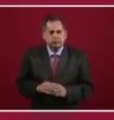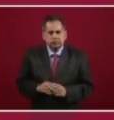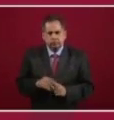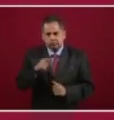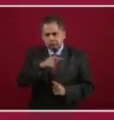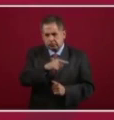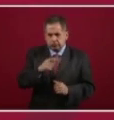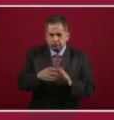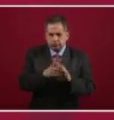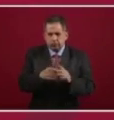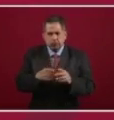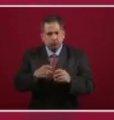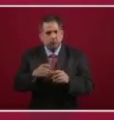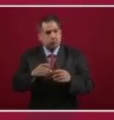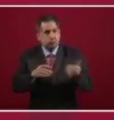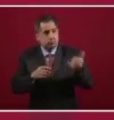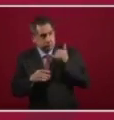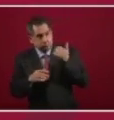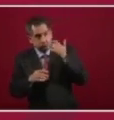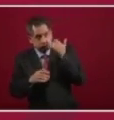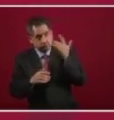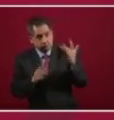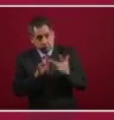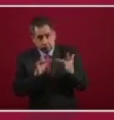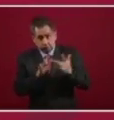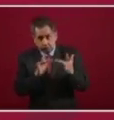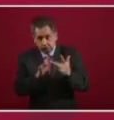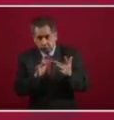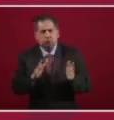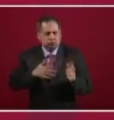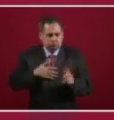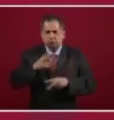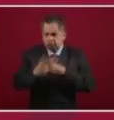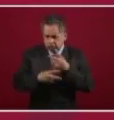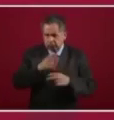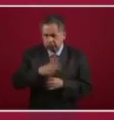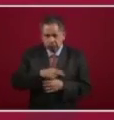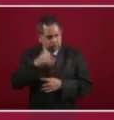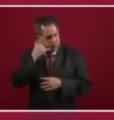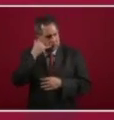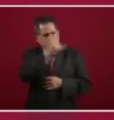va a ser correspondido si está pidiendo hablar conmigo,